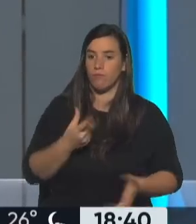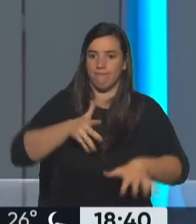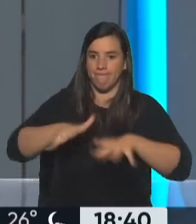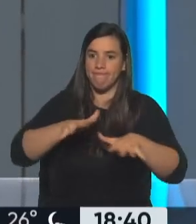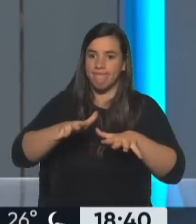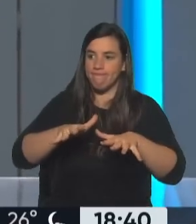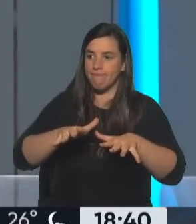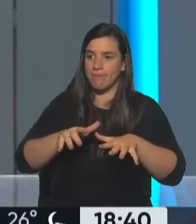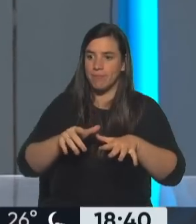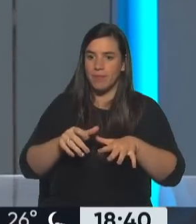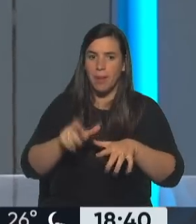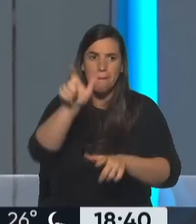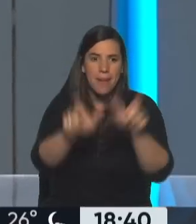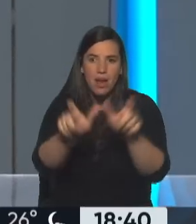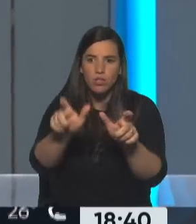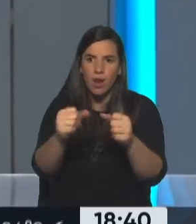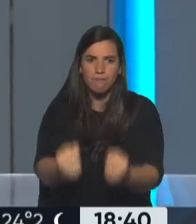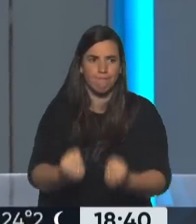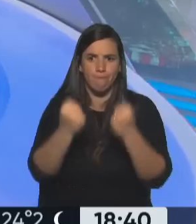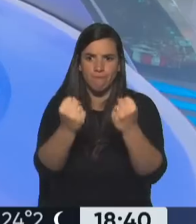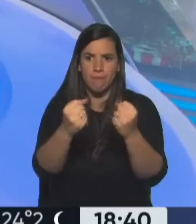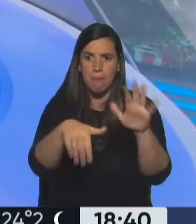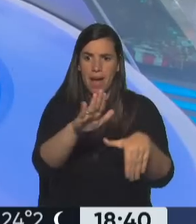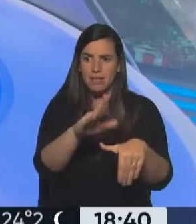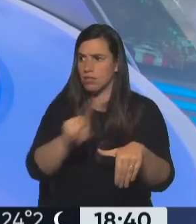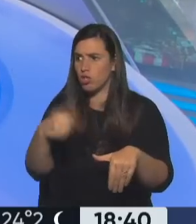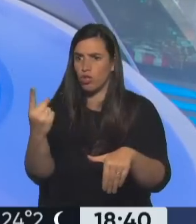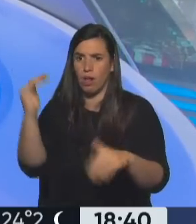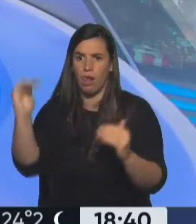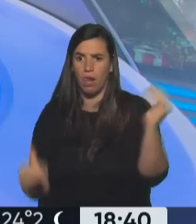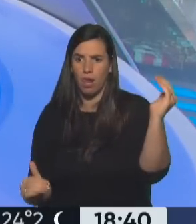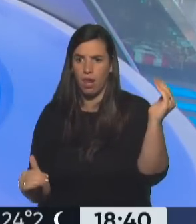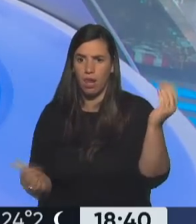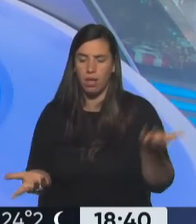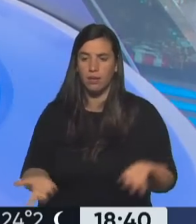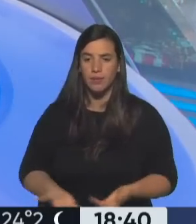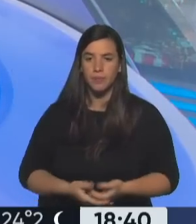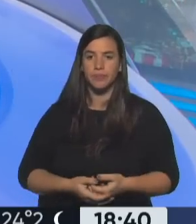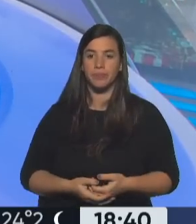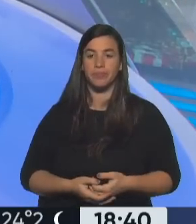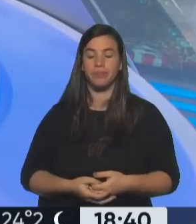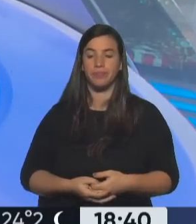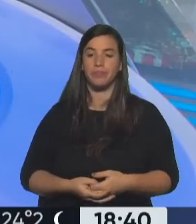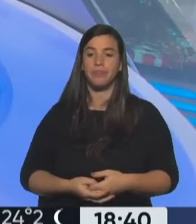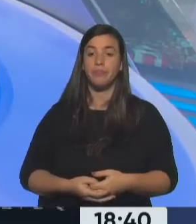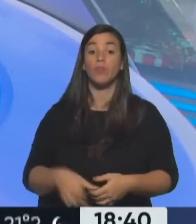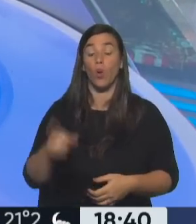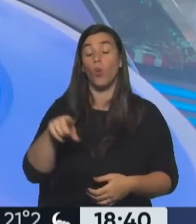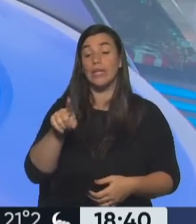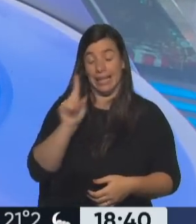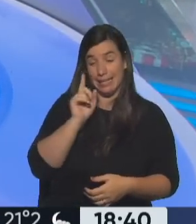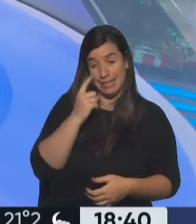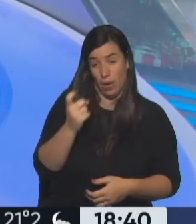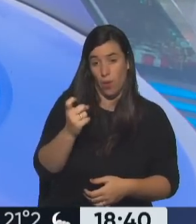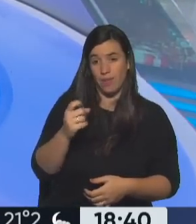capacidad de disparar un golpe de mercado. Observen que los vodeviles de la semana pasada, me refiero a la renuncia de